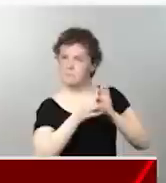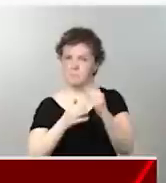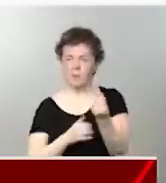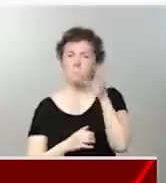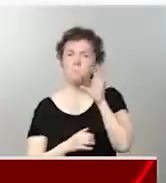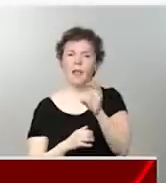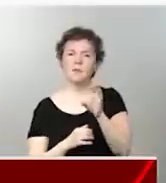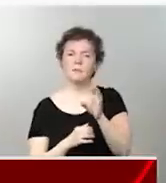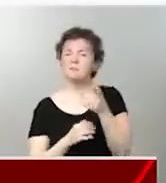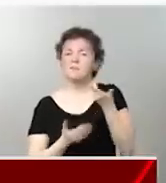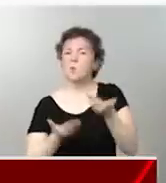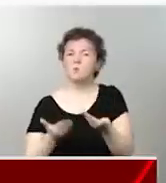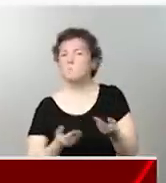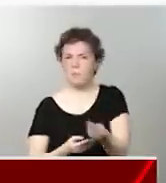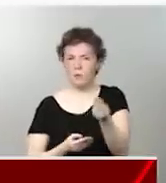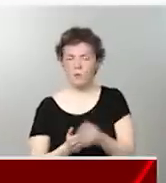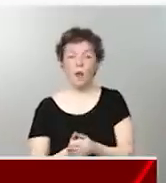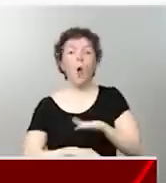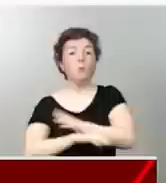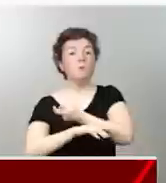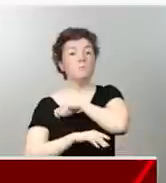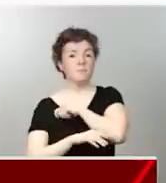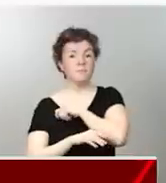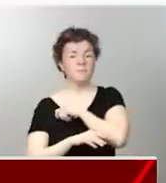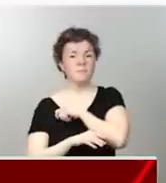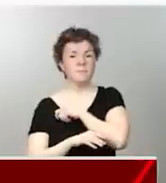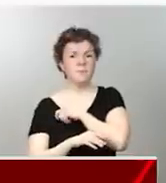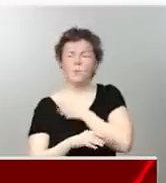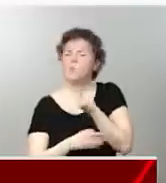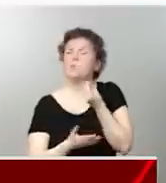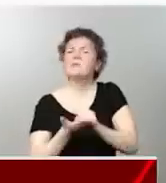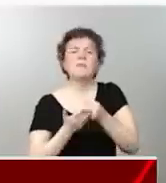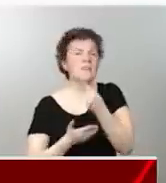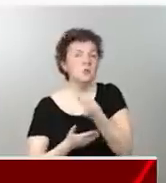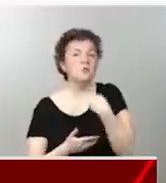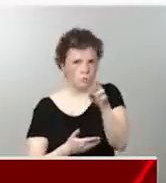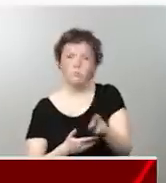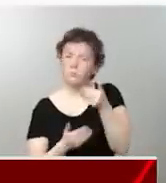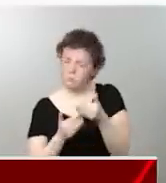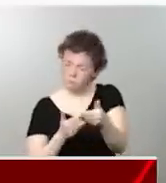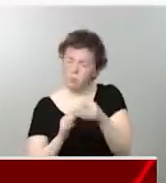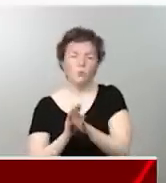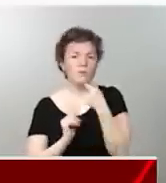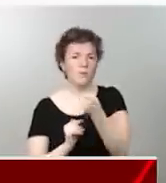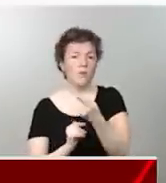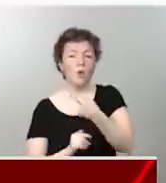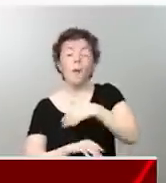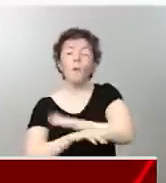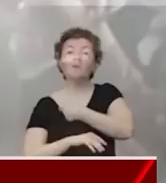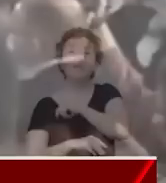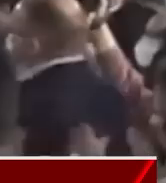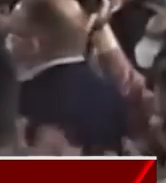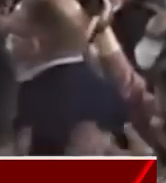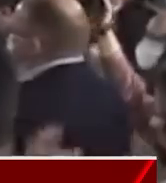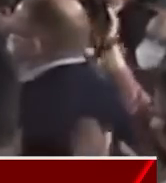o la derecha no la derecha perdía la mayoría Y si la derecha de la mayoría y ya